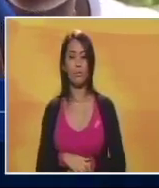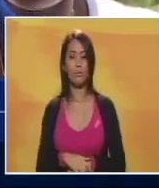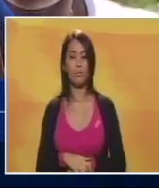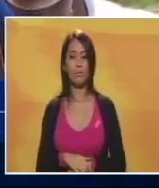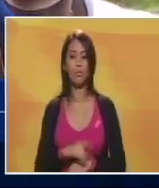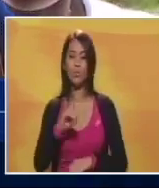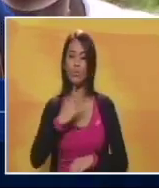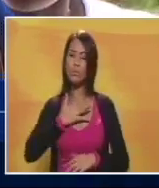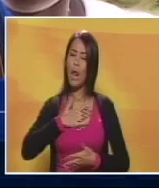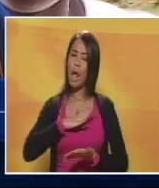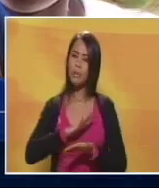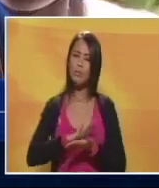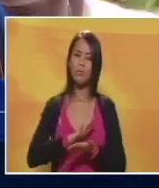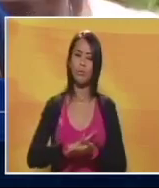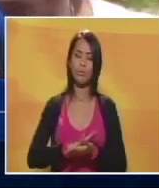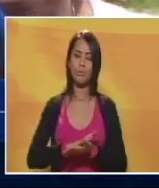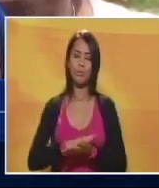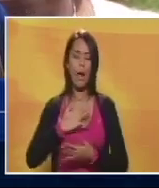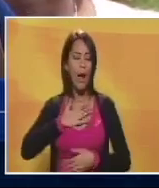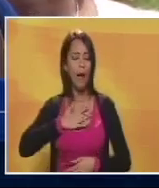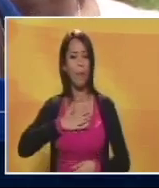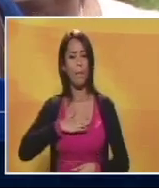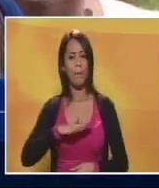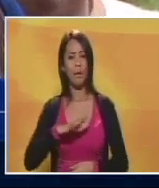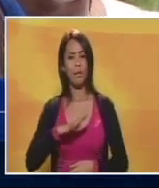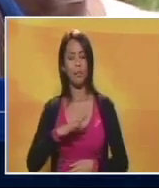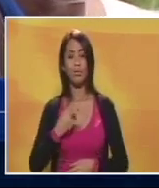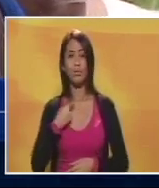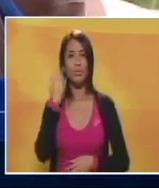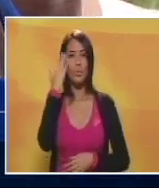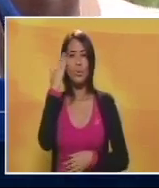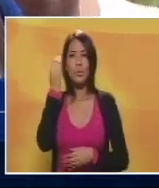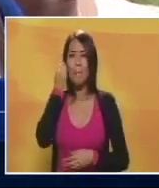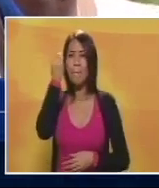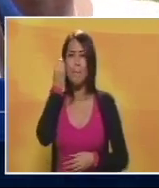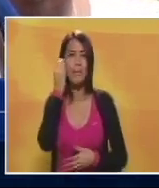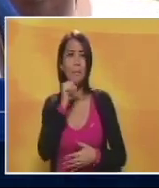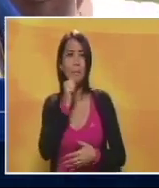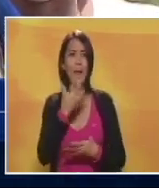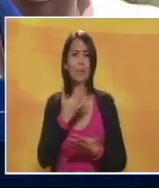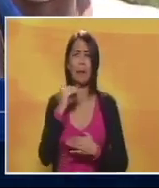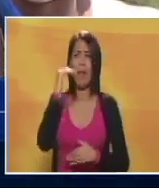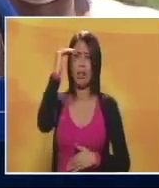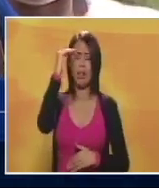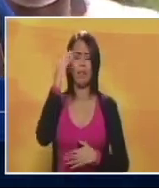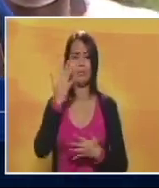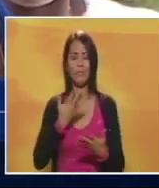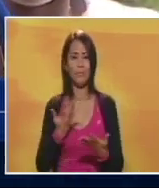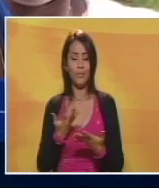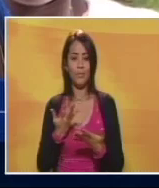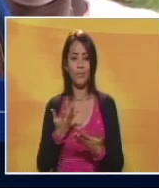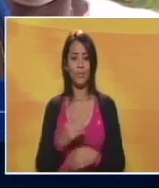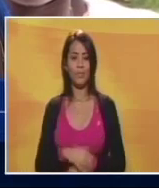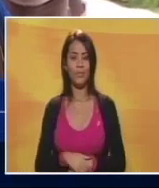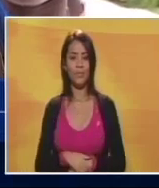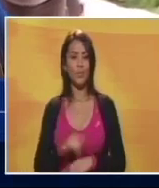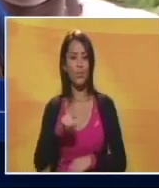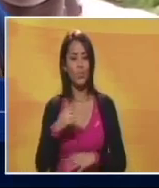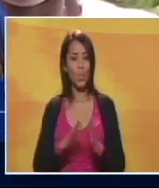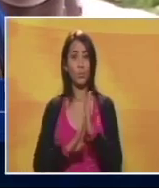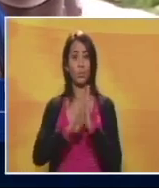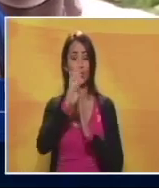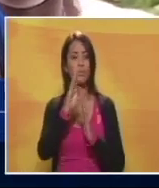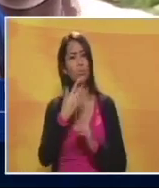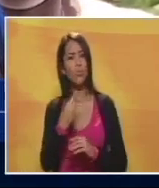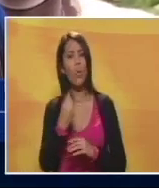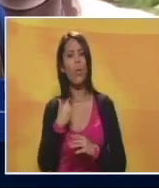que tomar las cosas con calma y bueno, no te hagas mente de porque eres alta, no vas a surgir, tú